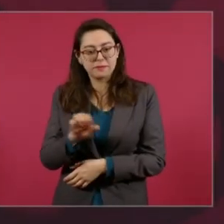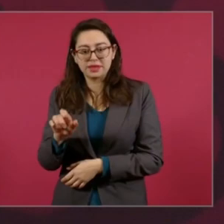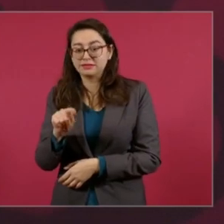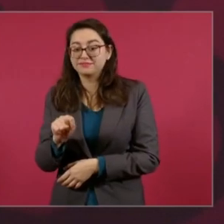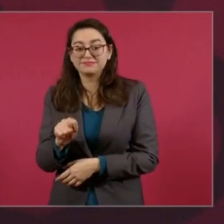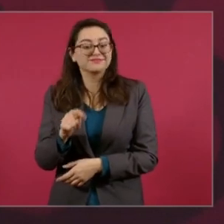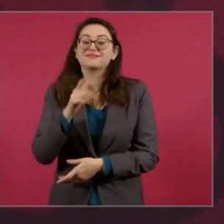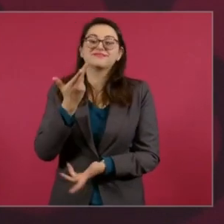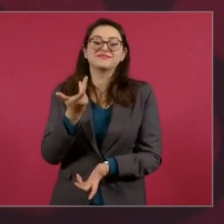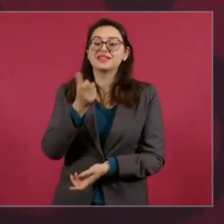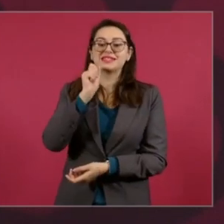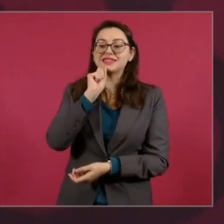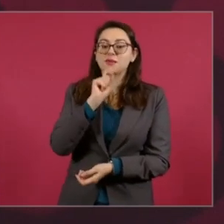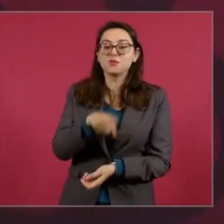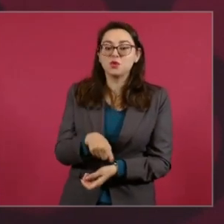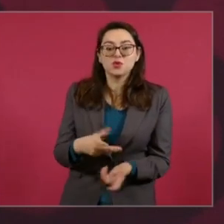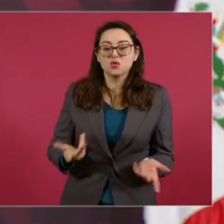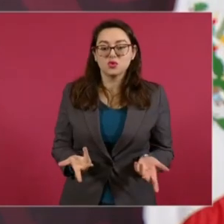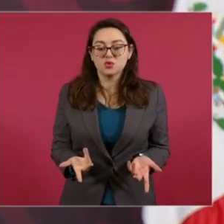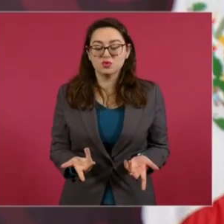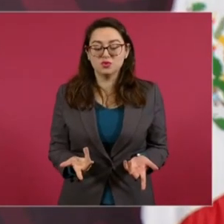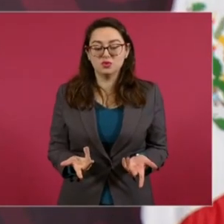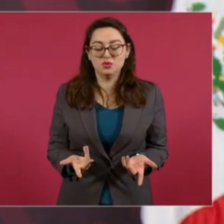y no,